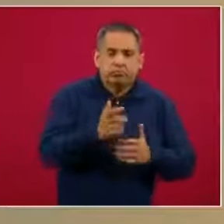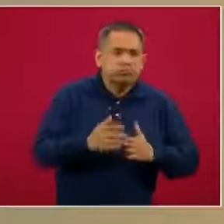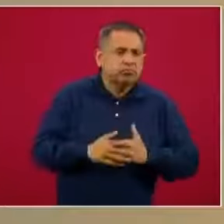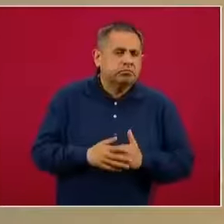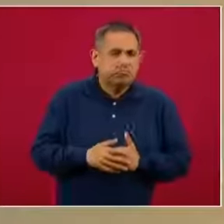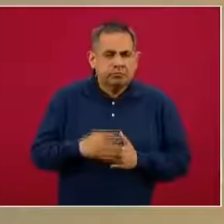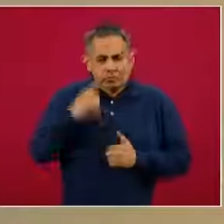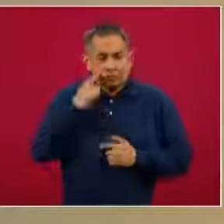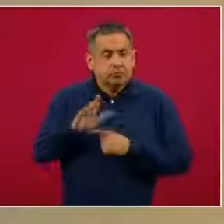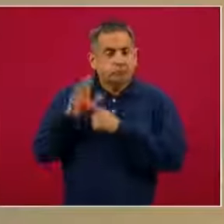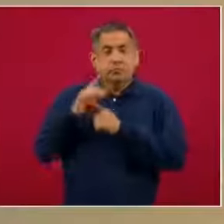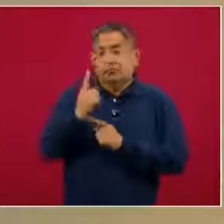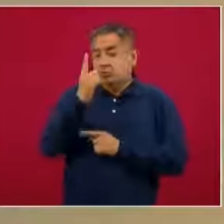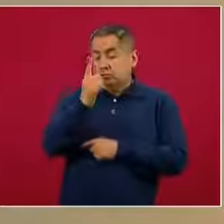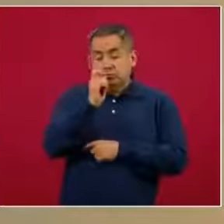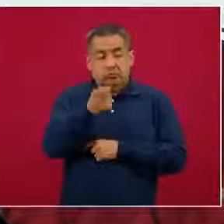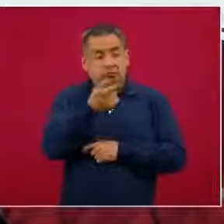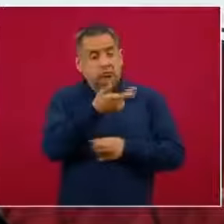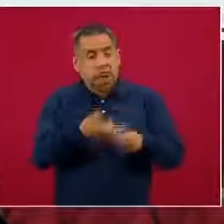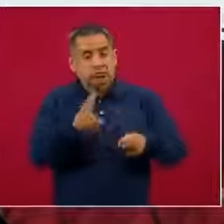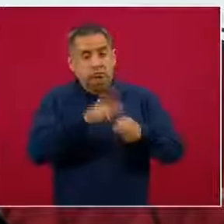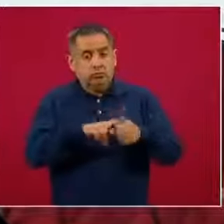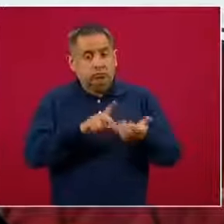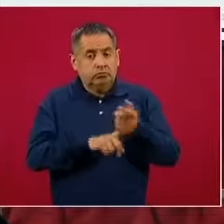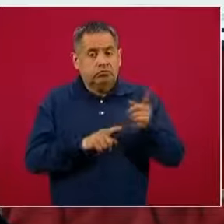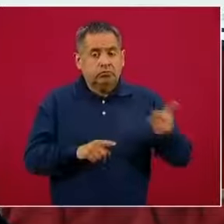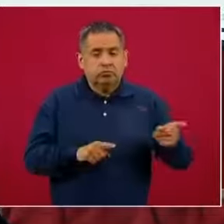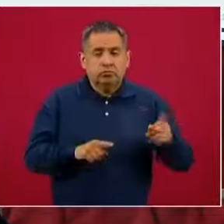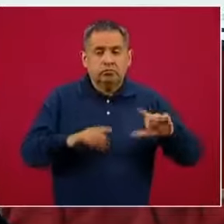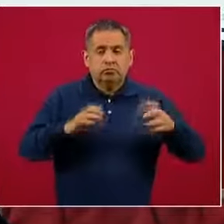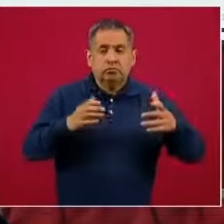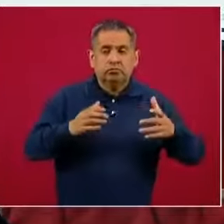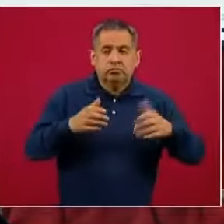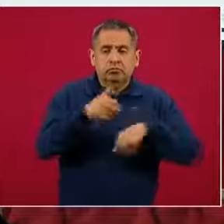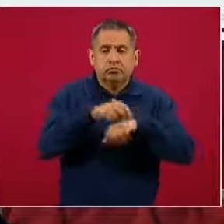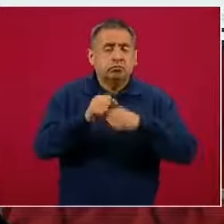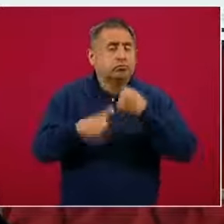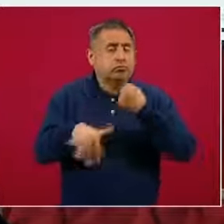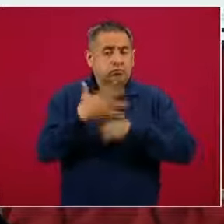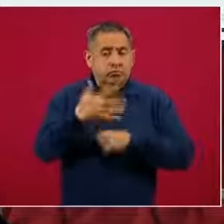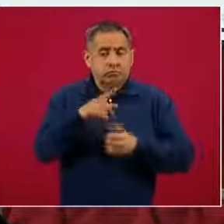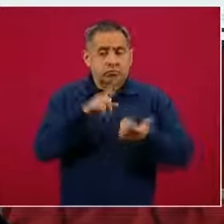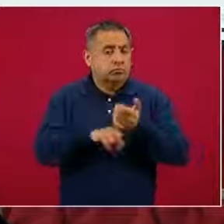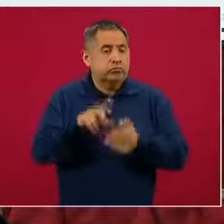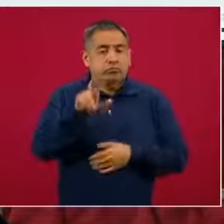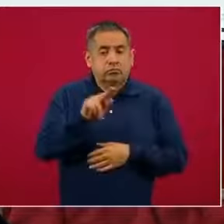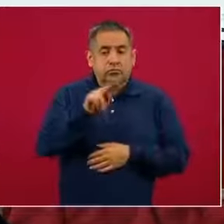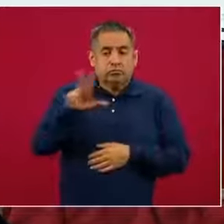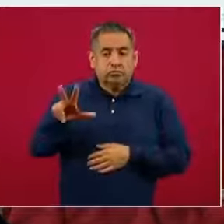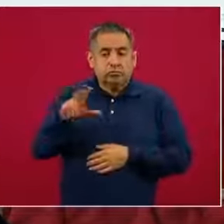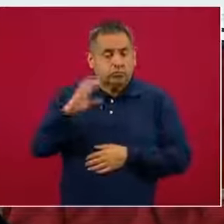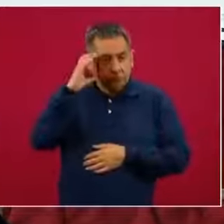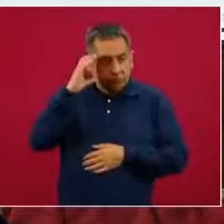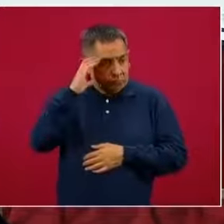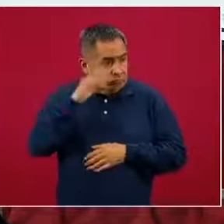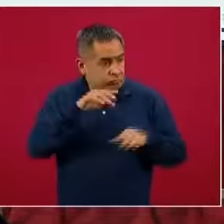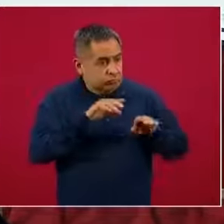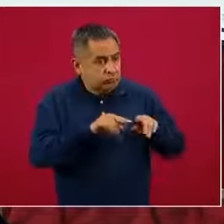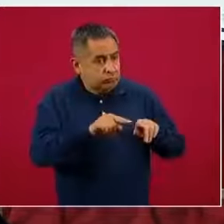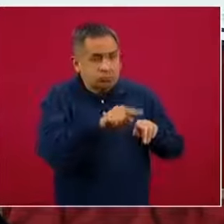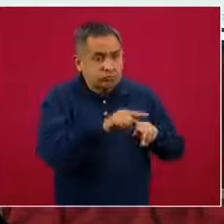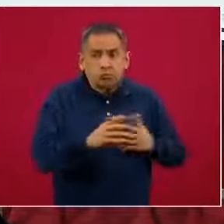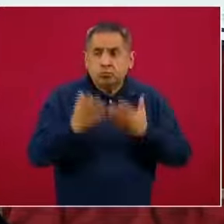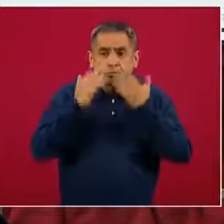quiero enseñar uno de los hospitales, el ginecopediatría, el número 15, que tiene 88 camas, ese no ha visto casos